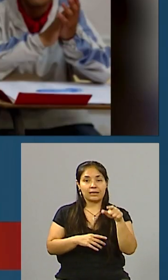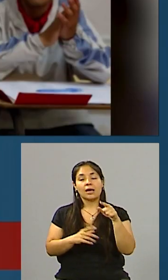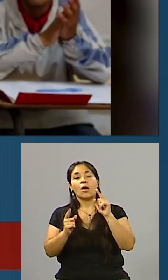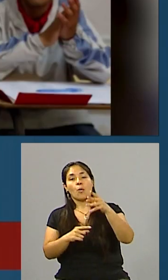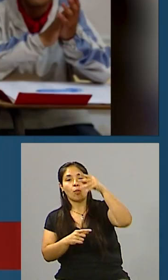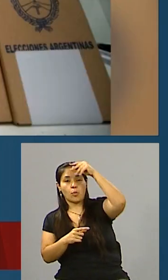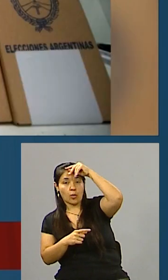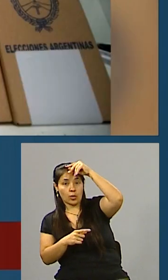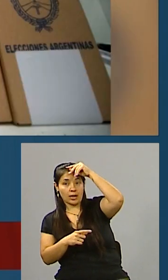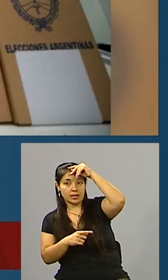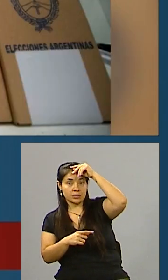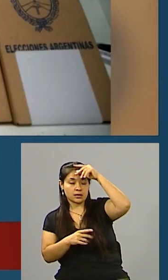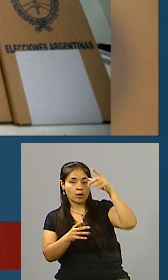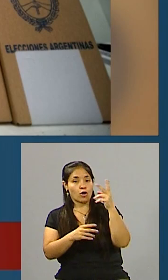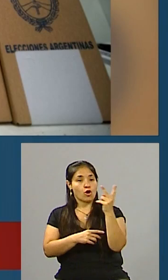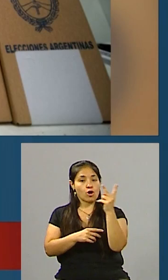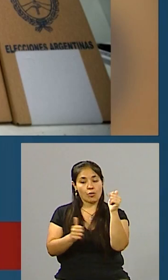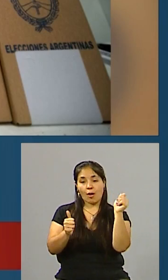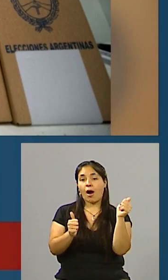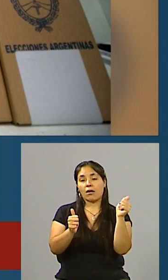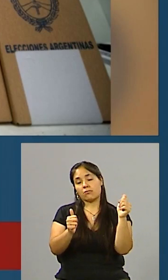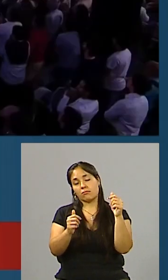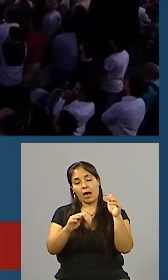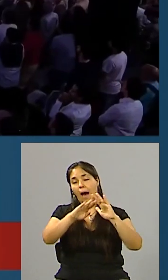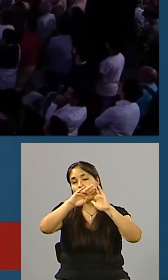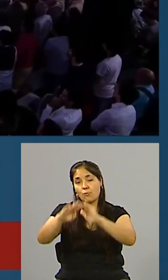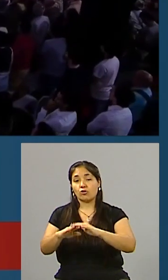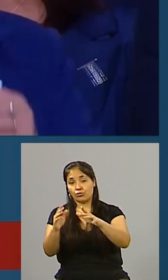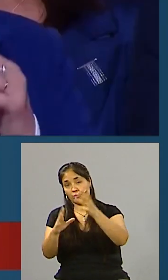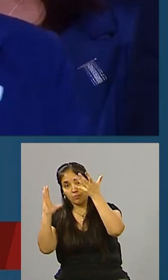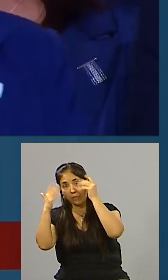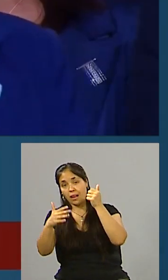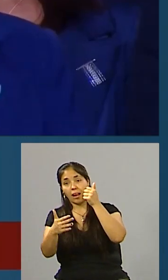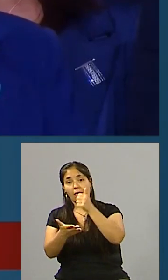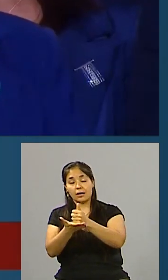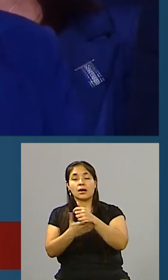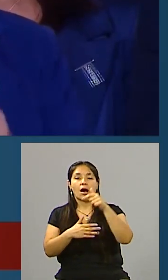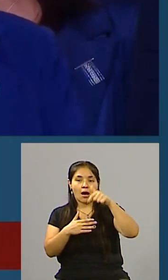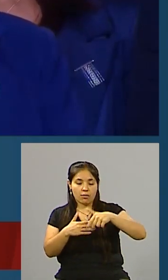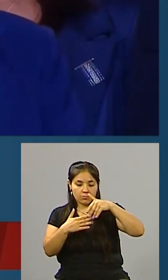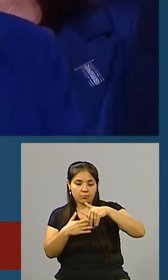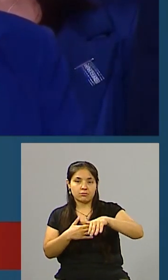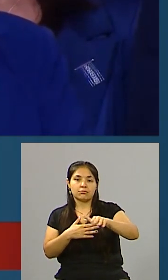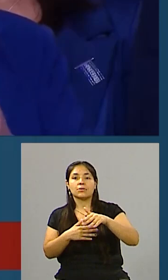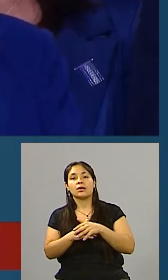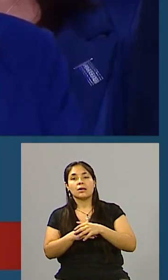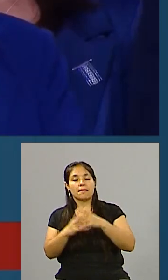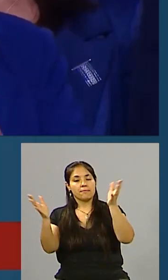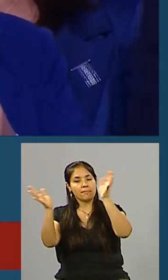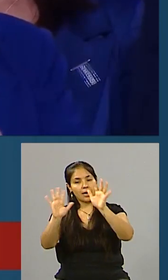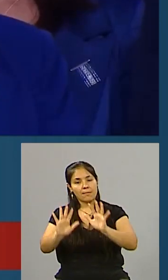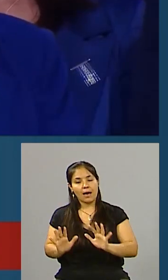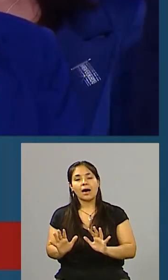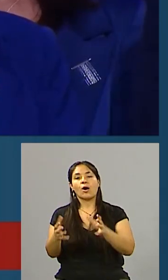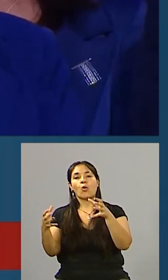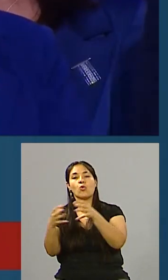Patricia Bullrich en el apoyo a Javier Milei, bueno, ahora empieza a corporizarse en el armado de